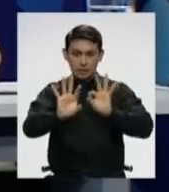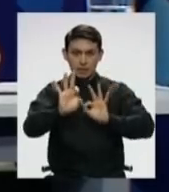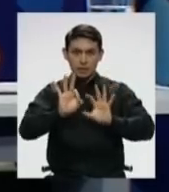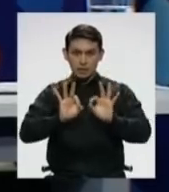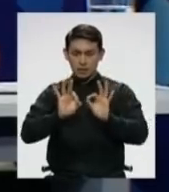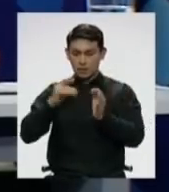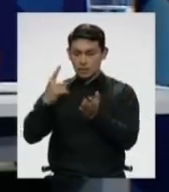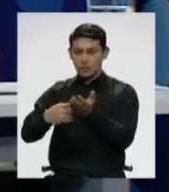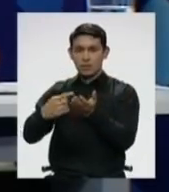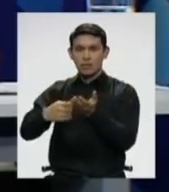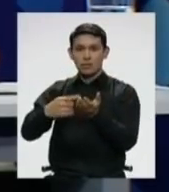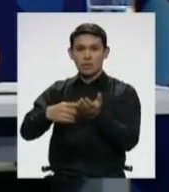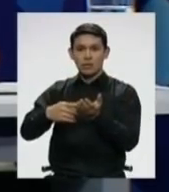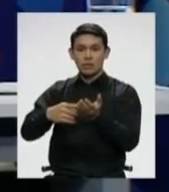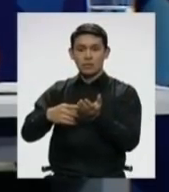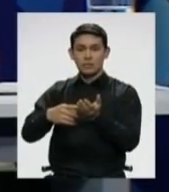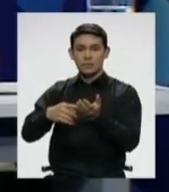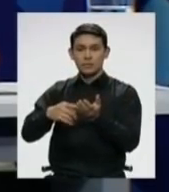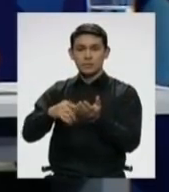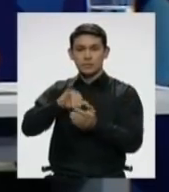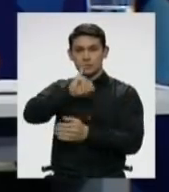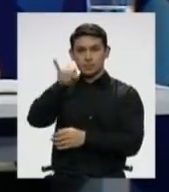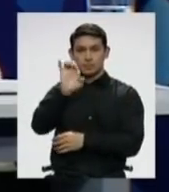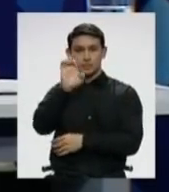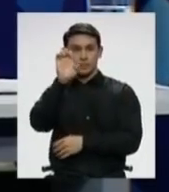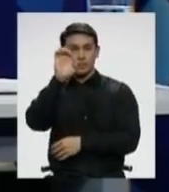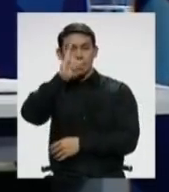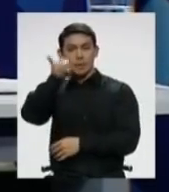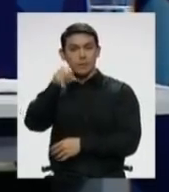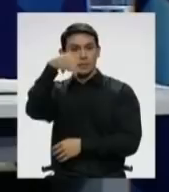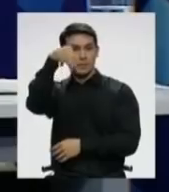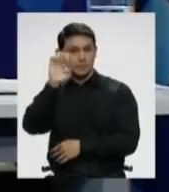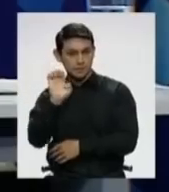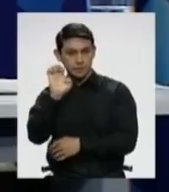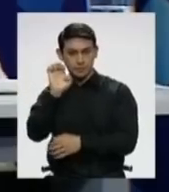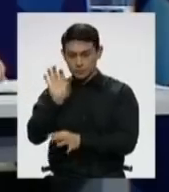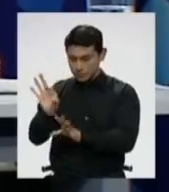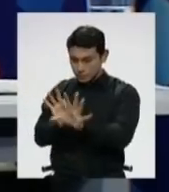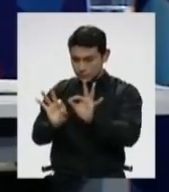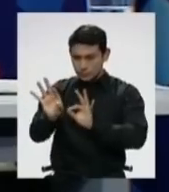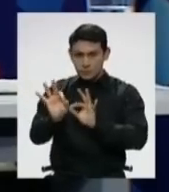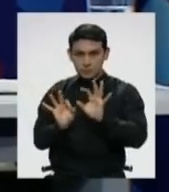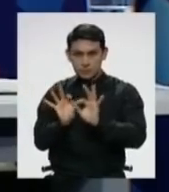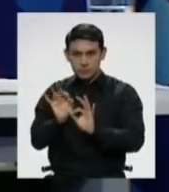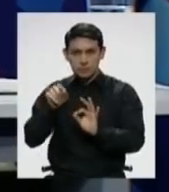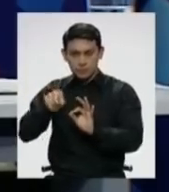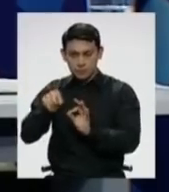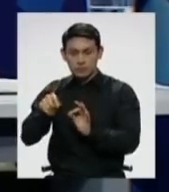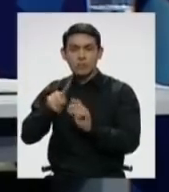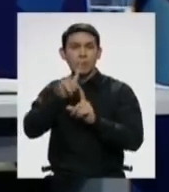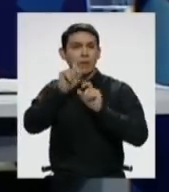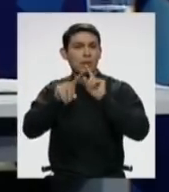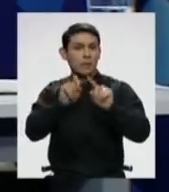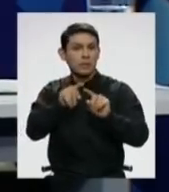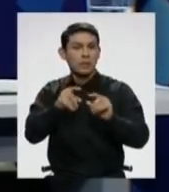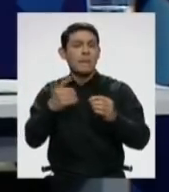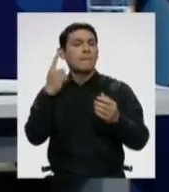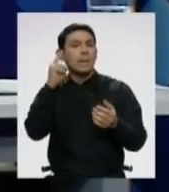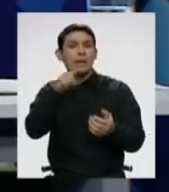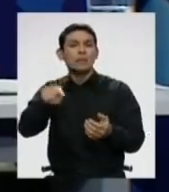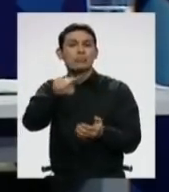Comité del Jurado Nacional de Elecciones y las instituciones que son aliadas que permiten realizar este